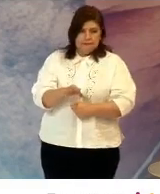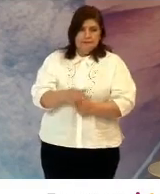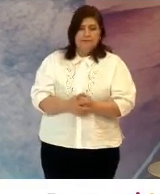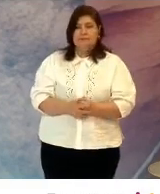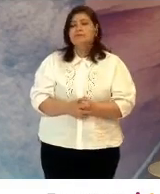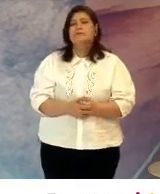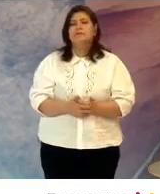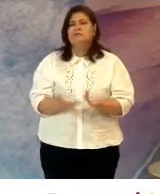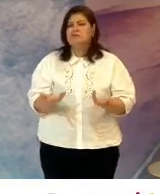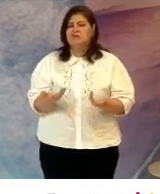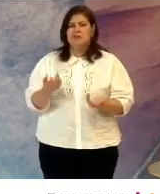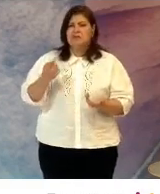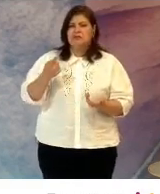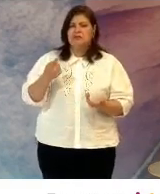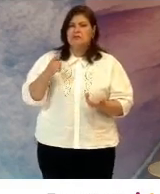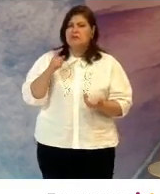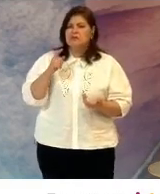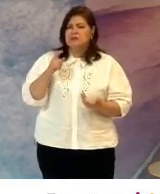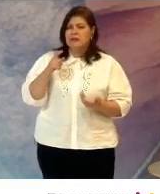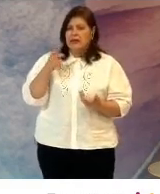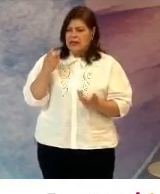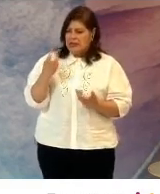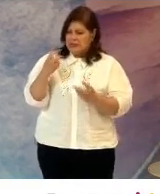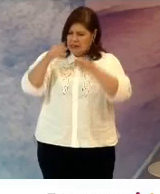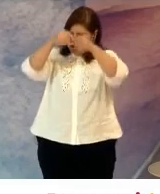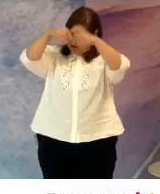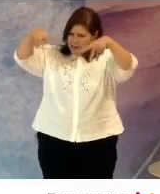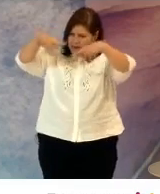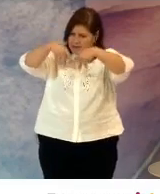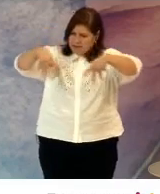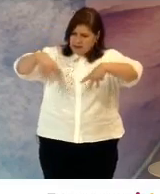¿Y qué hace esta estructura?